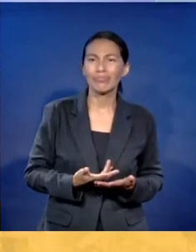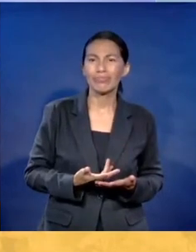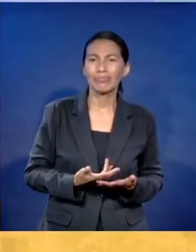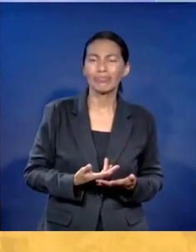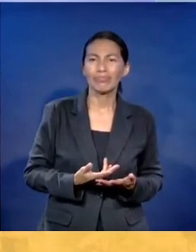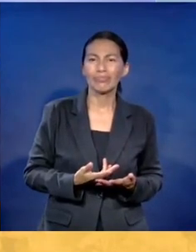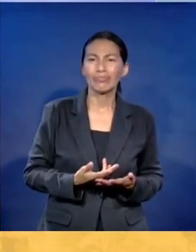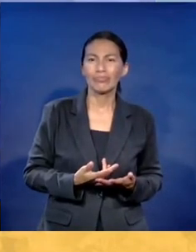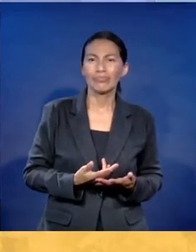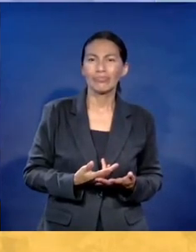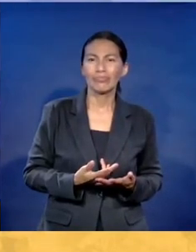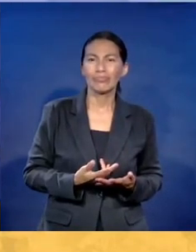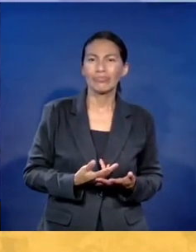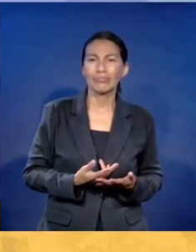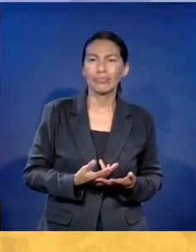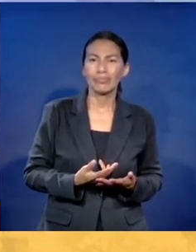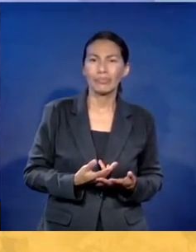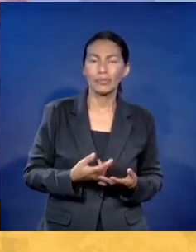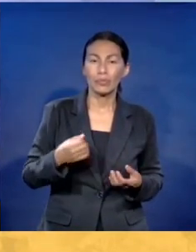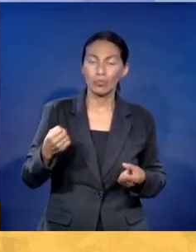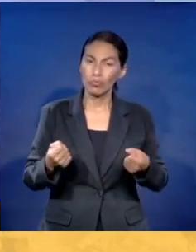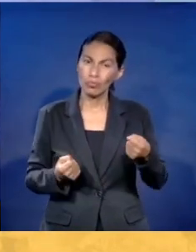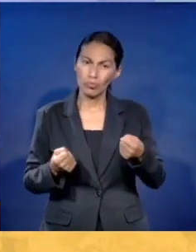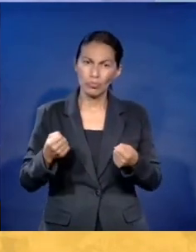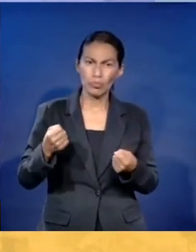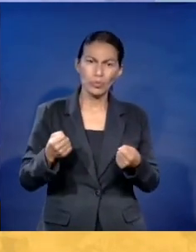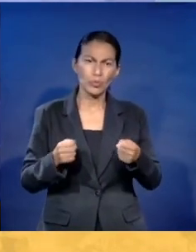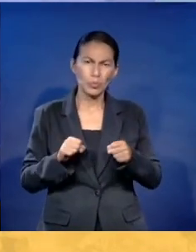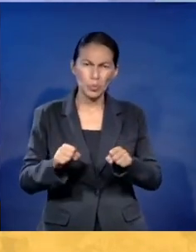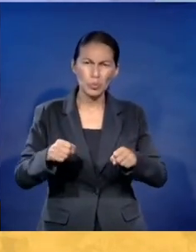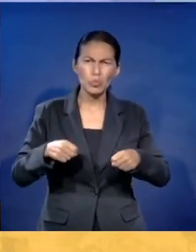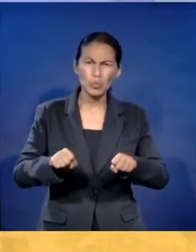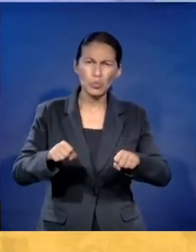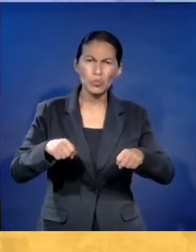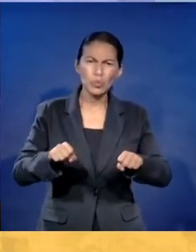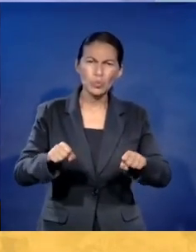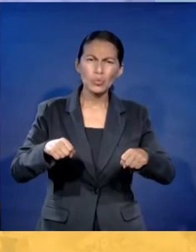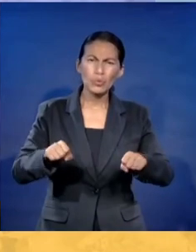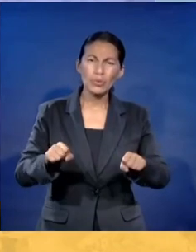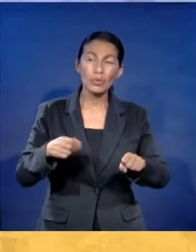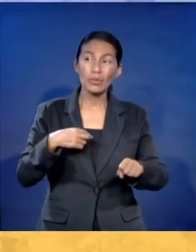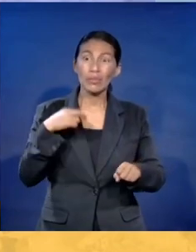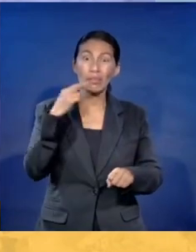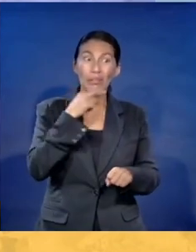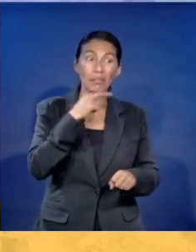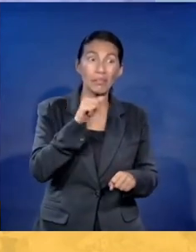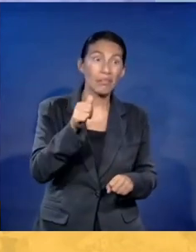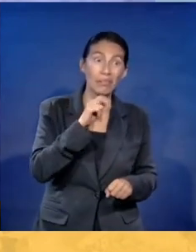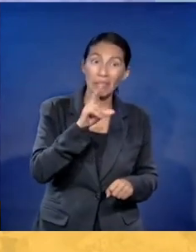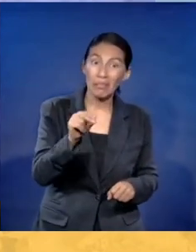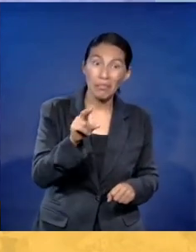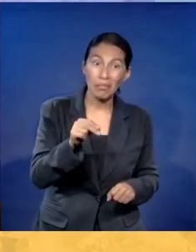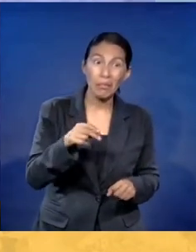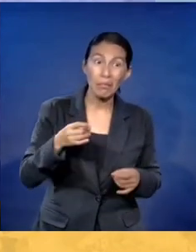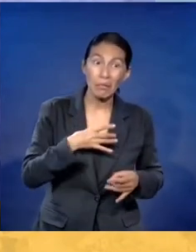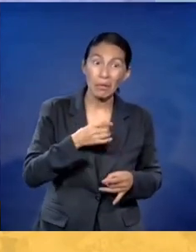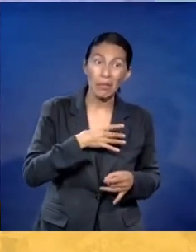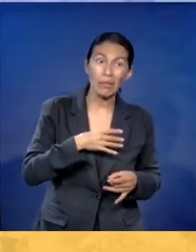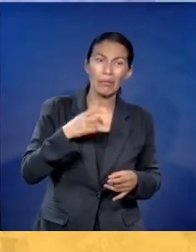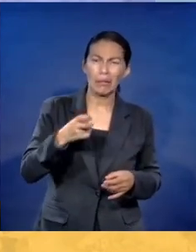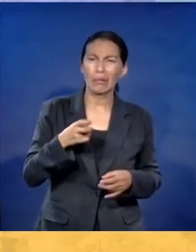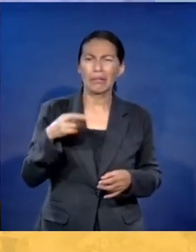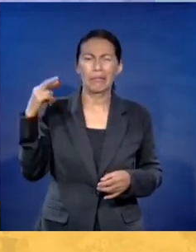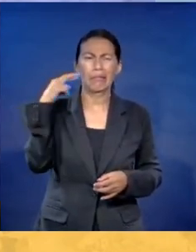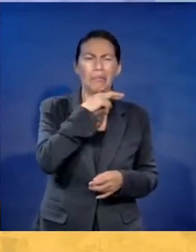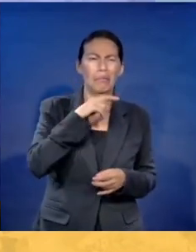y y él me llevaba en una motocicleta por la ciudad y yo así le decía no vayas Tan rápido me da miedo y él Con más ganas se metía ante los